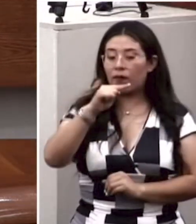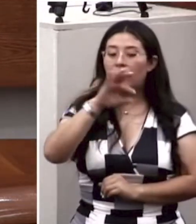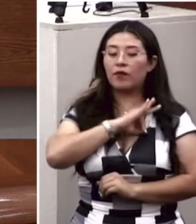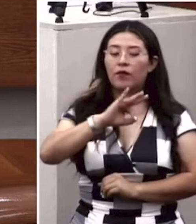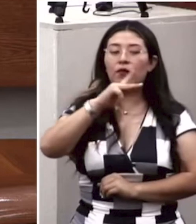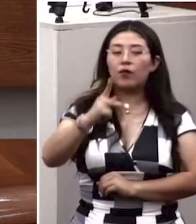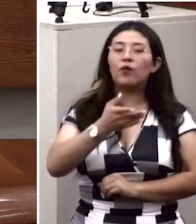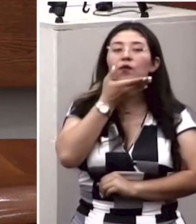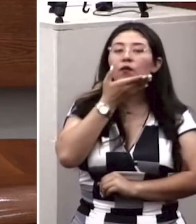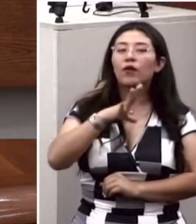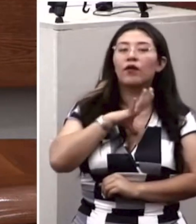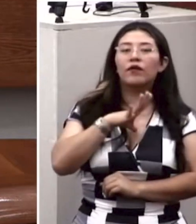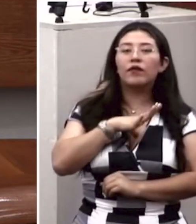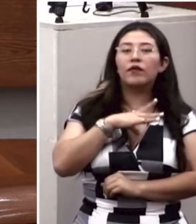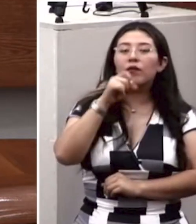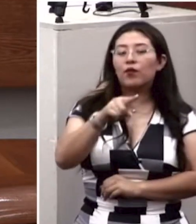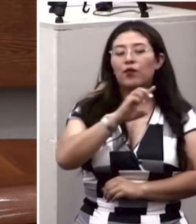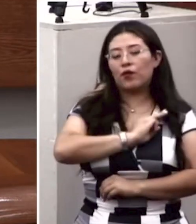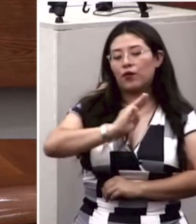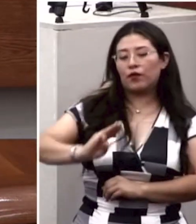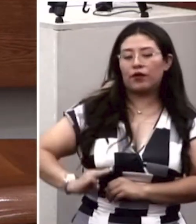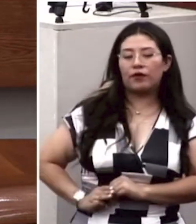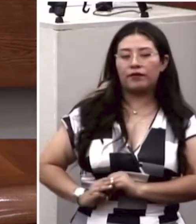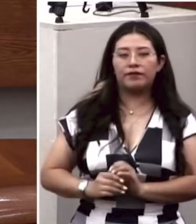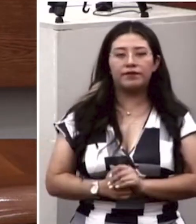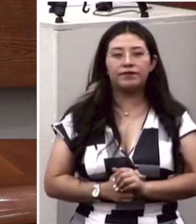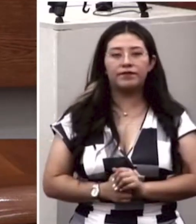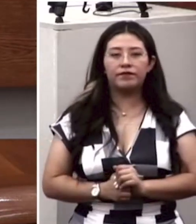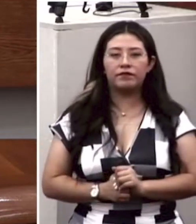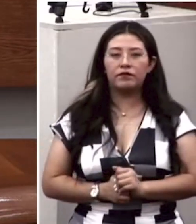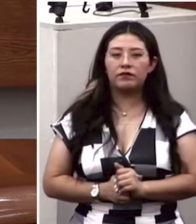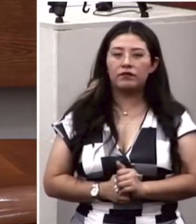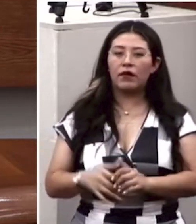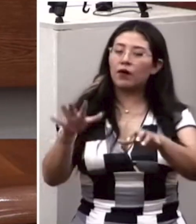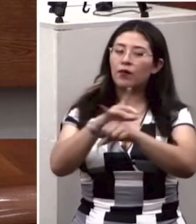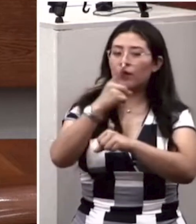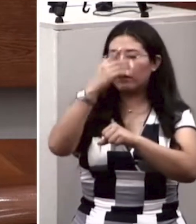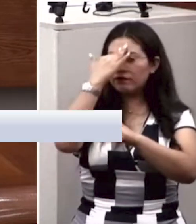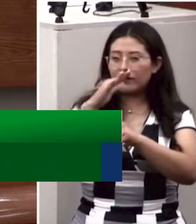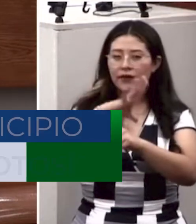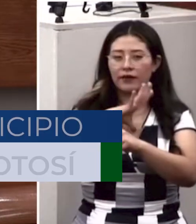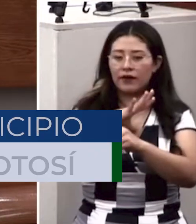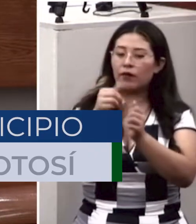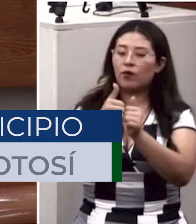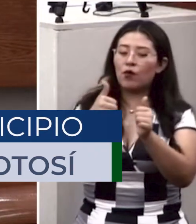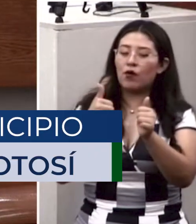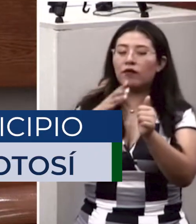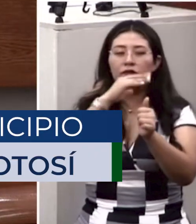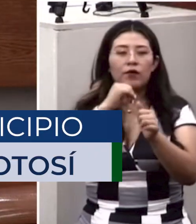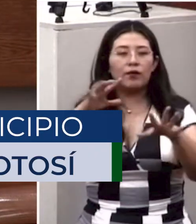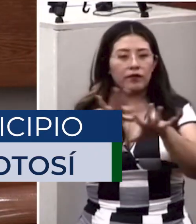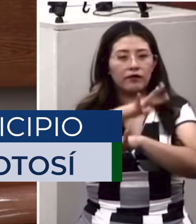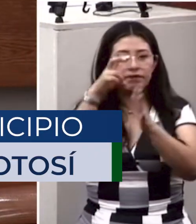pozos tenga la oportunidad de ser municipio Por qué Porque teníamos que retrasarlo porque no se pueden hacer